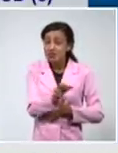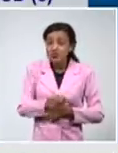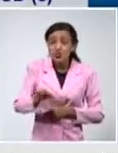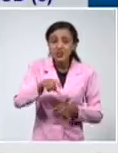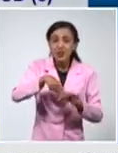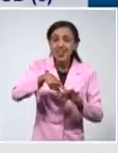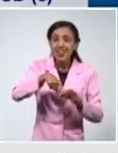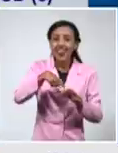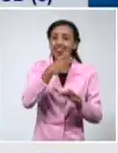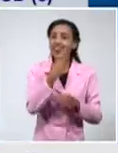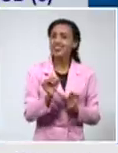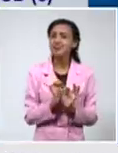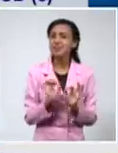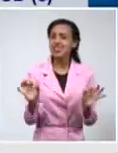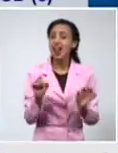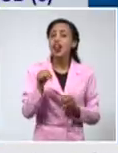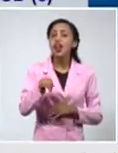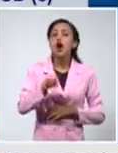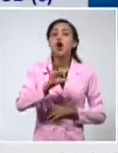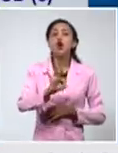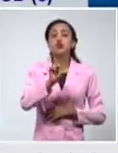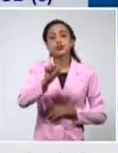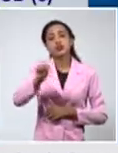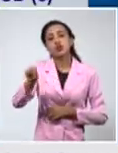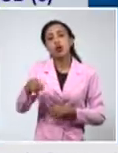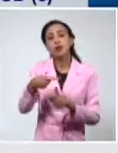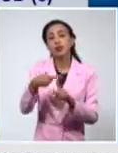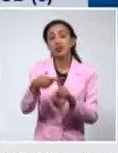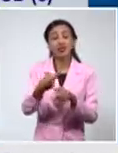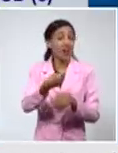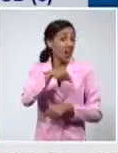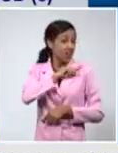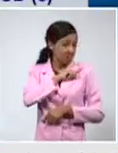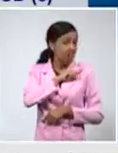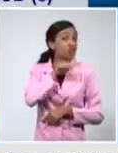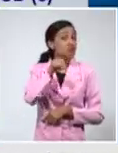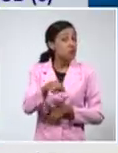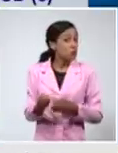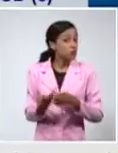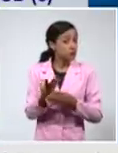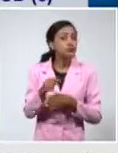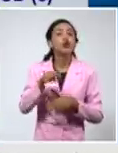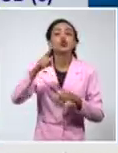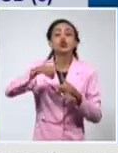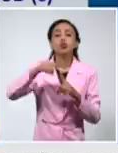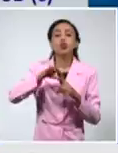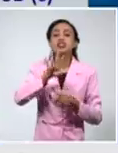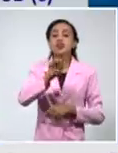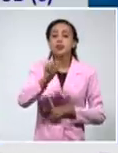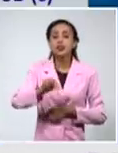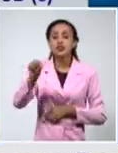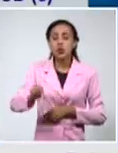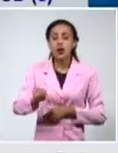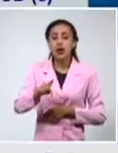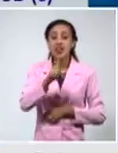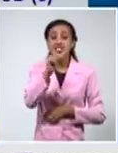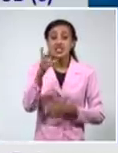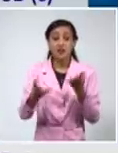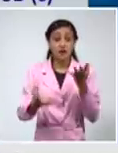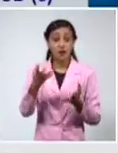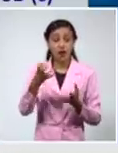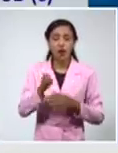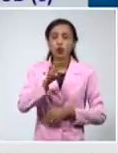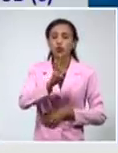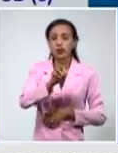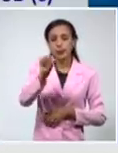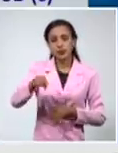de la Juventud 8 casos diagnosticados ayer, Las Tunas 5 y Cienfuegos diagnostica 3 casos